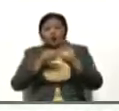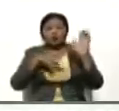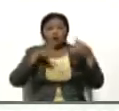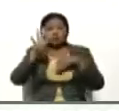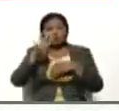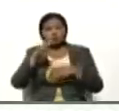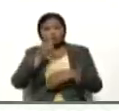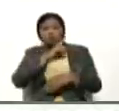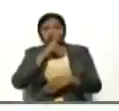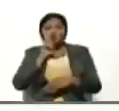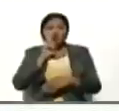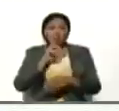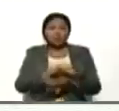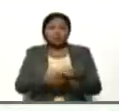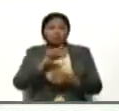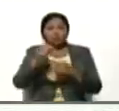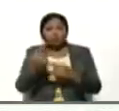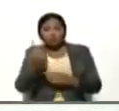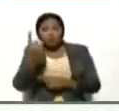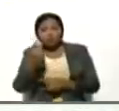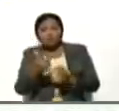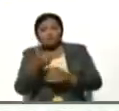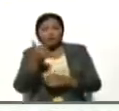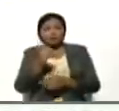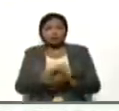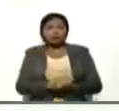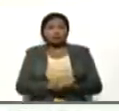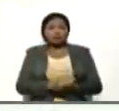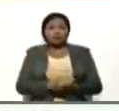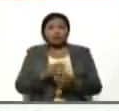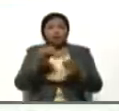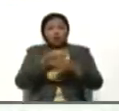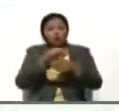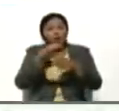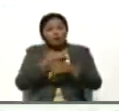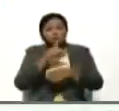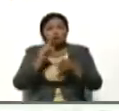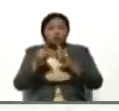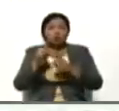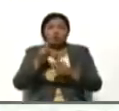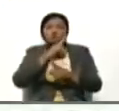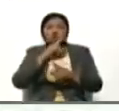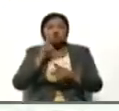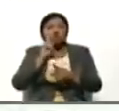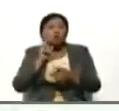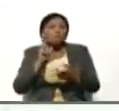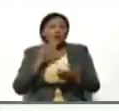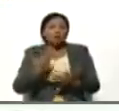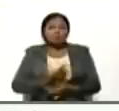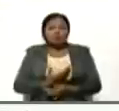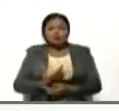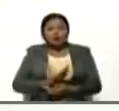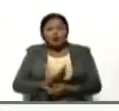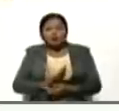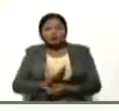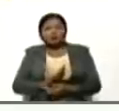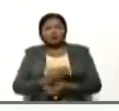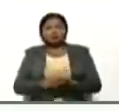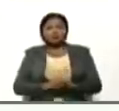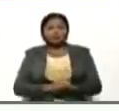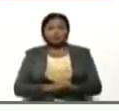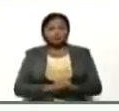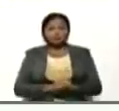nombres. Luego dimos uno más para las gobernaciones y dimos algunos nombres de alcaldías, para las